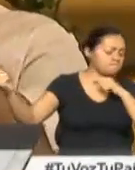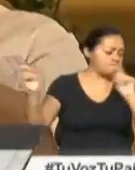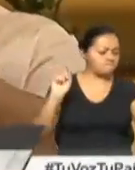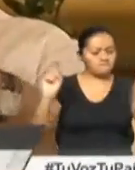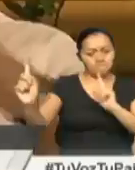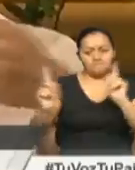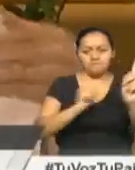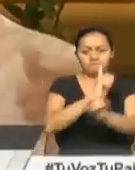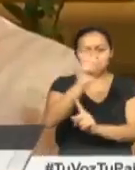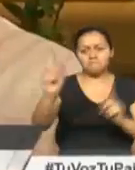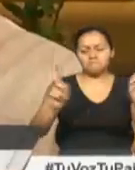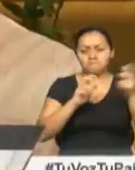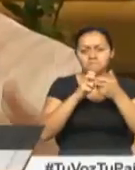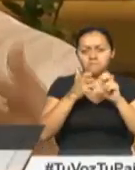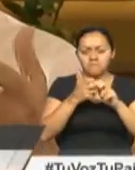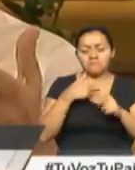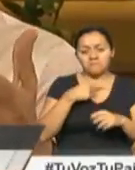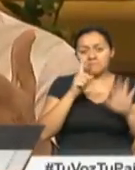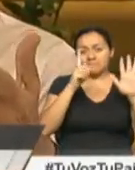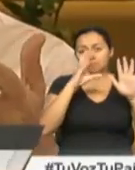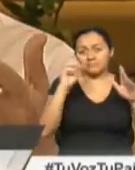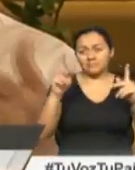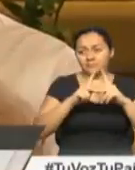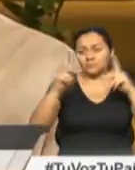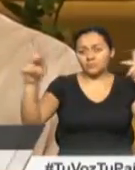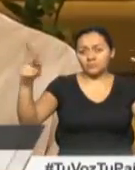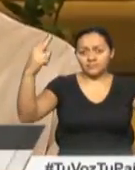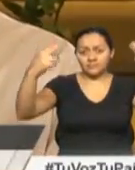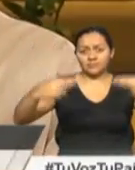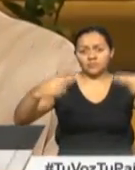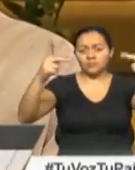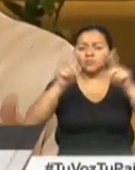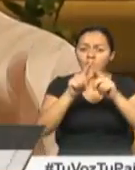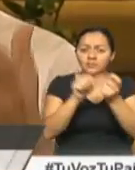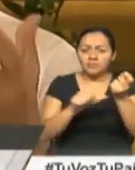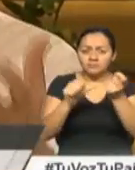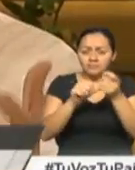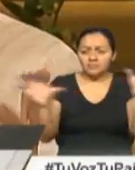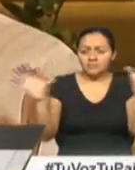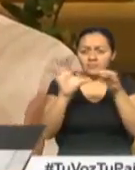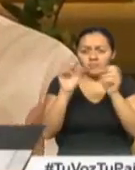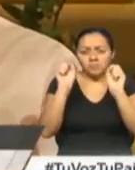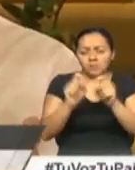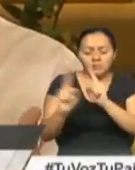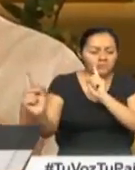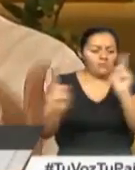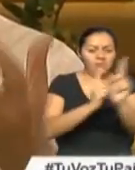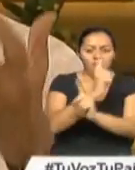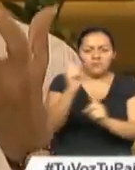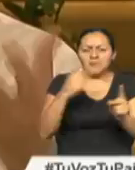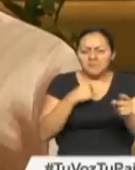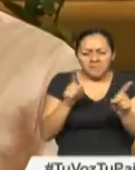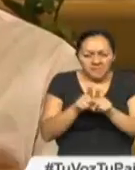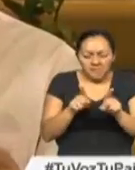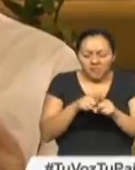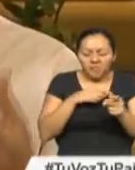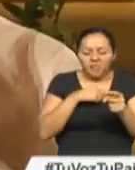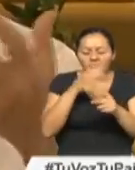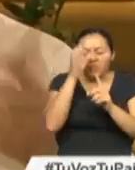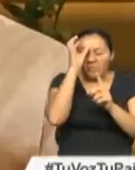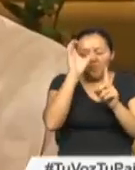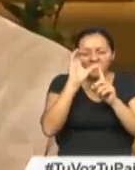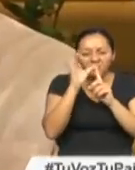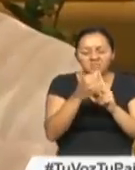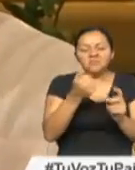Tenemos 600 kilómetros de frontera, somos países hermanos, tenemos una misma cultura, una misma idiosincrasia, una